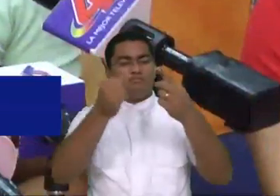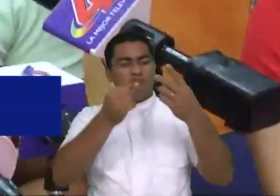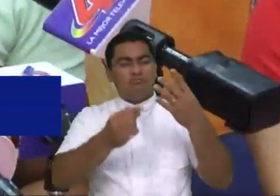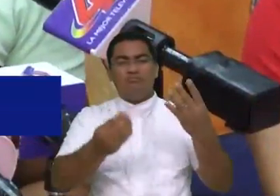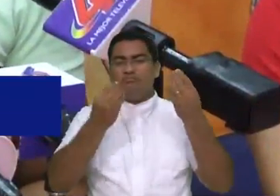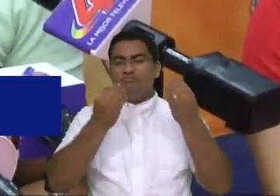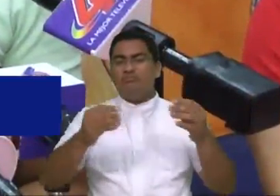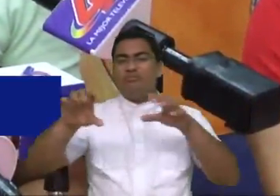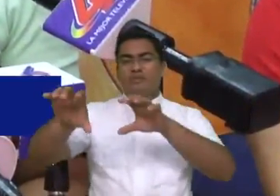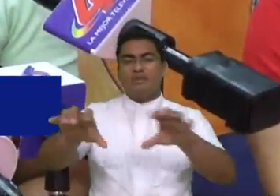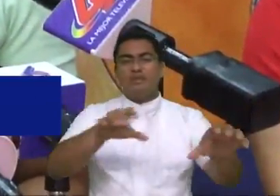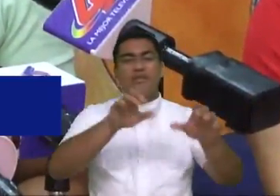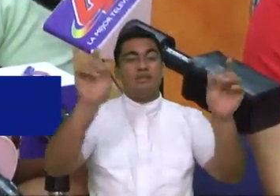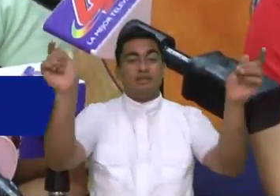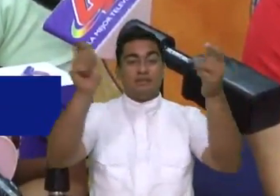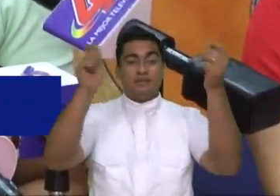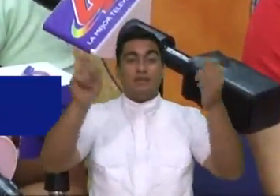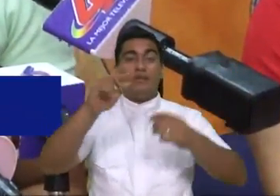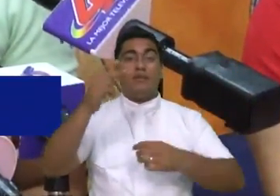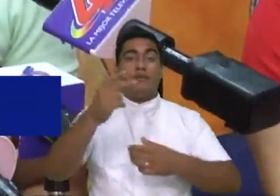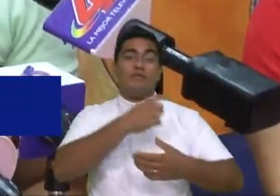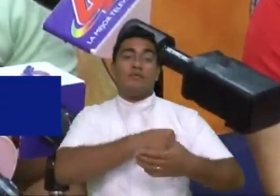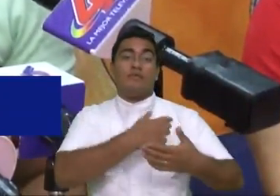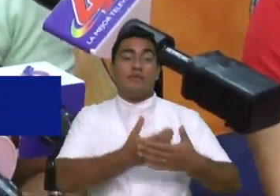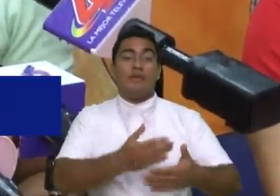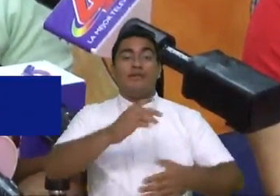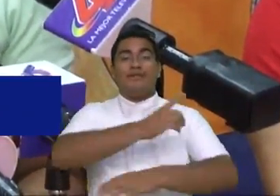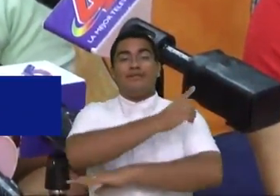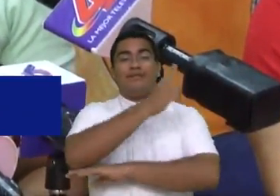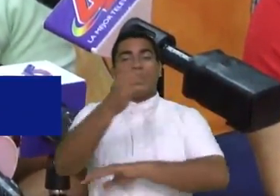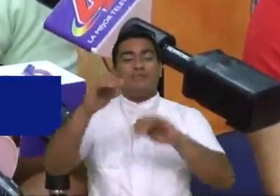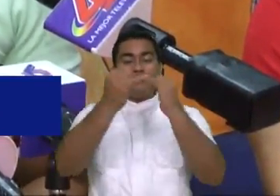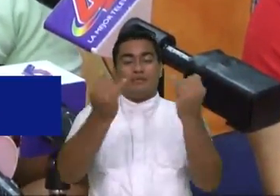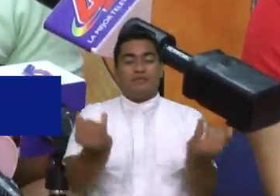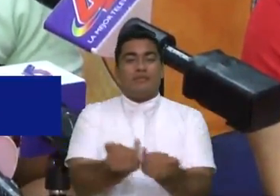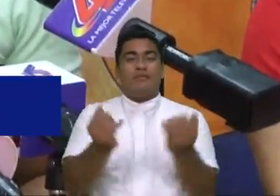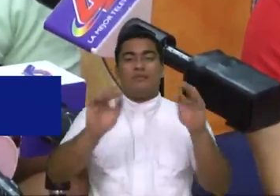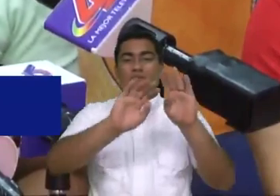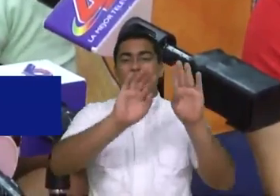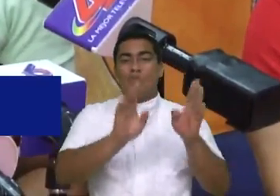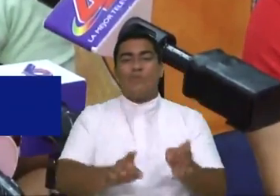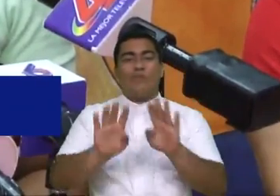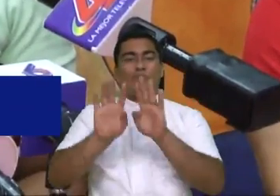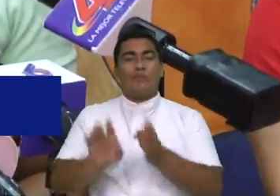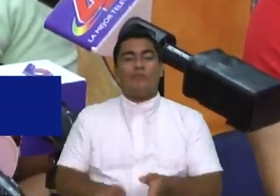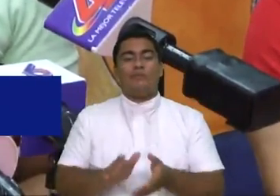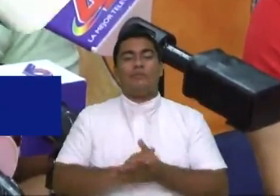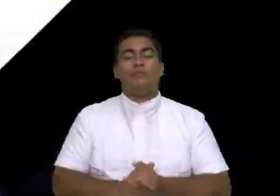enmarcadas en la celebración del 8 de marzo, Día Internacional de la Mujer.